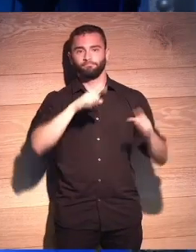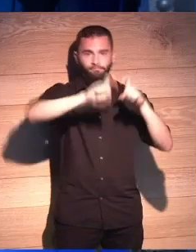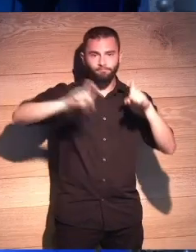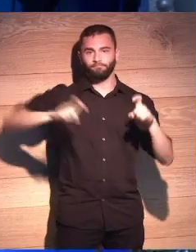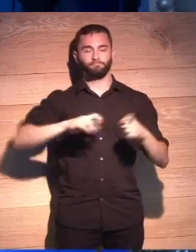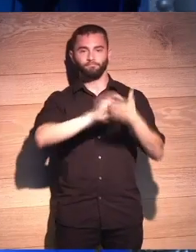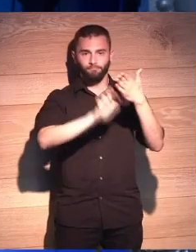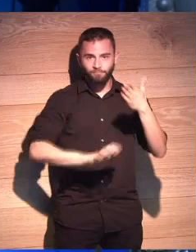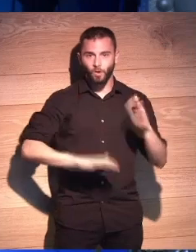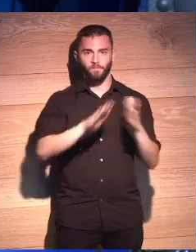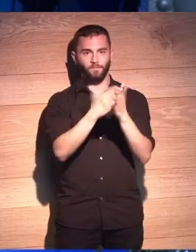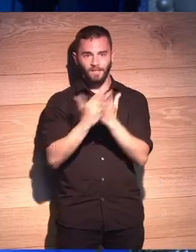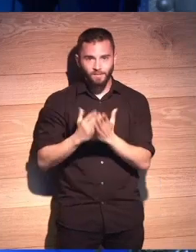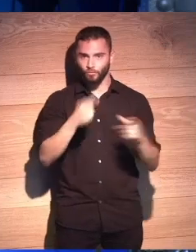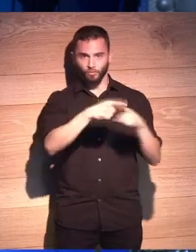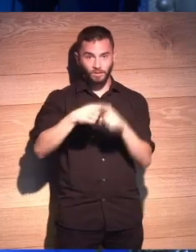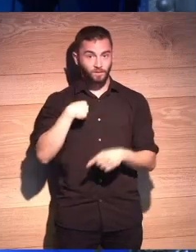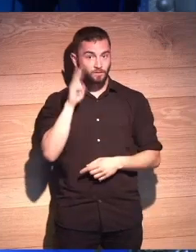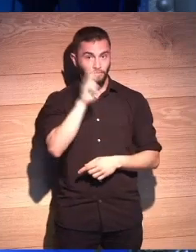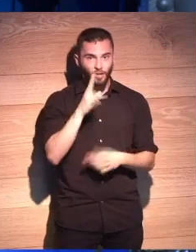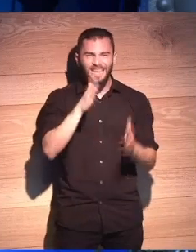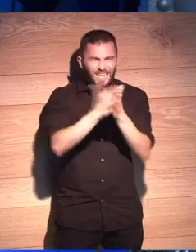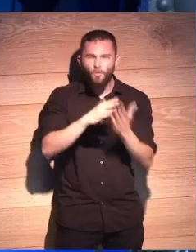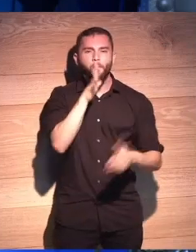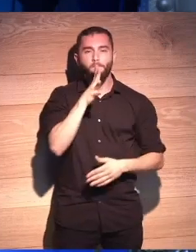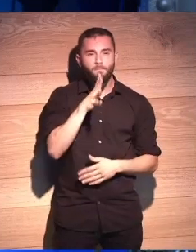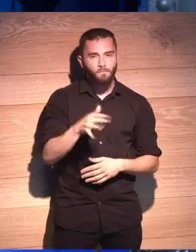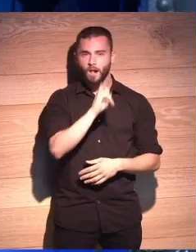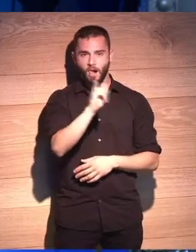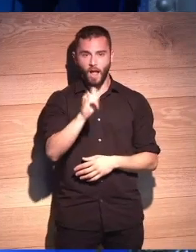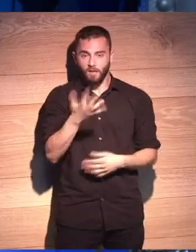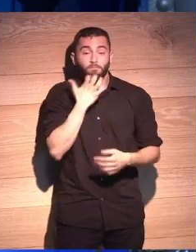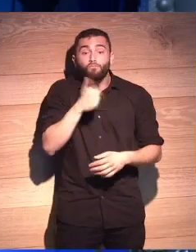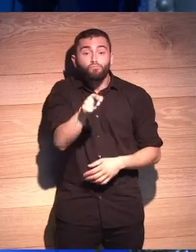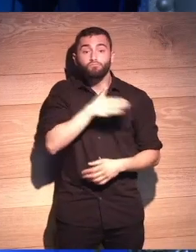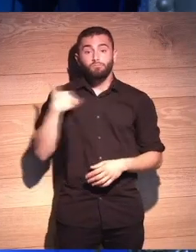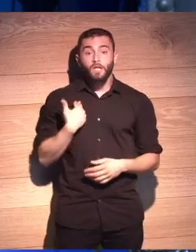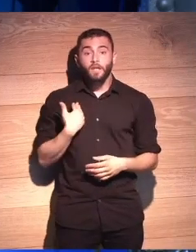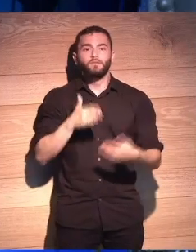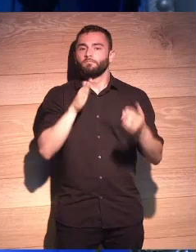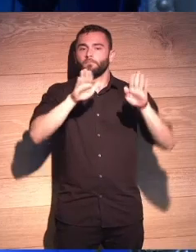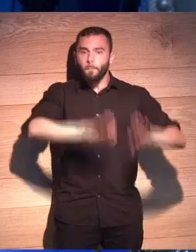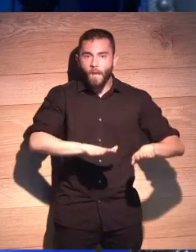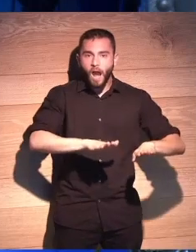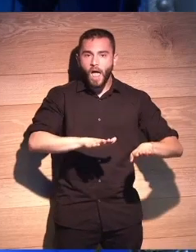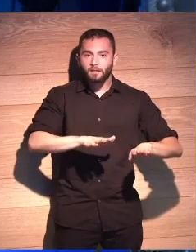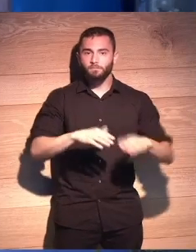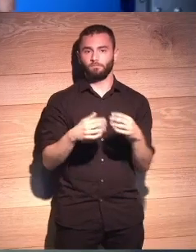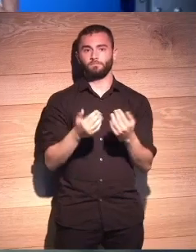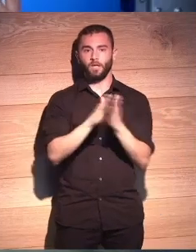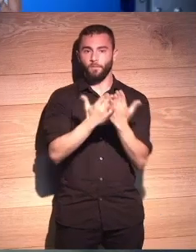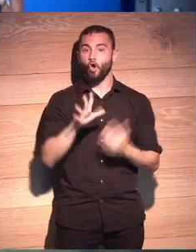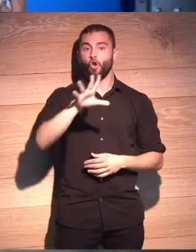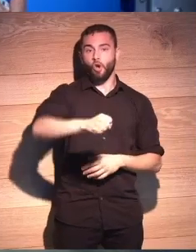o un libro. Hay libros espectaculares. Y si te apetece, paras, coges y compras el libro, naturalmente, los derechos de autor